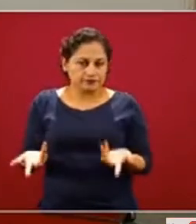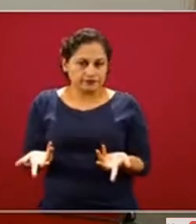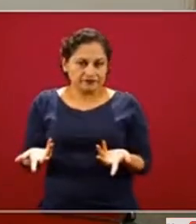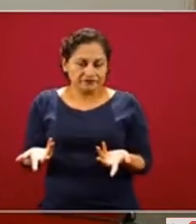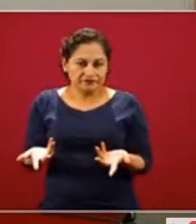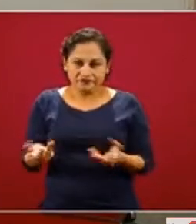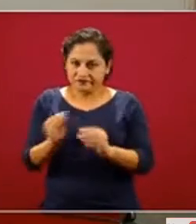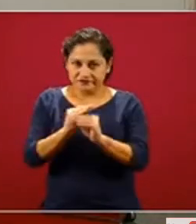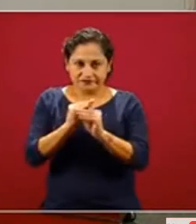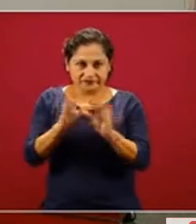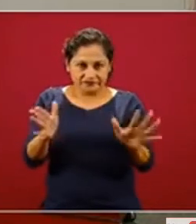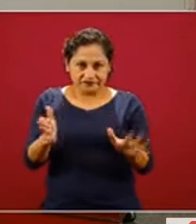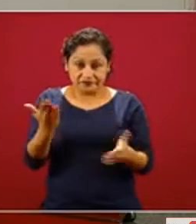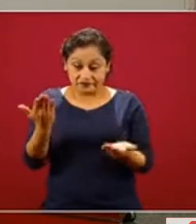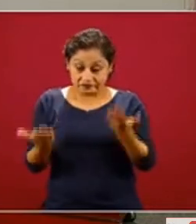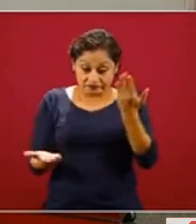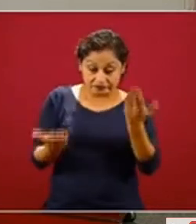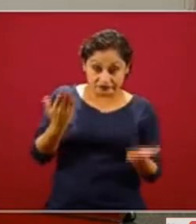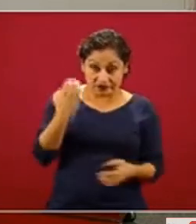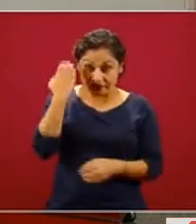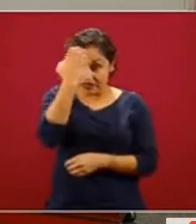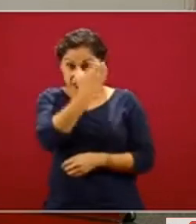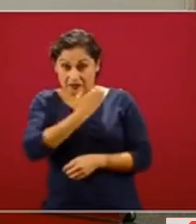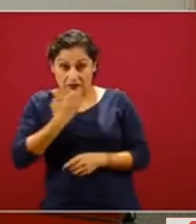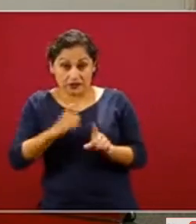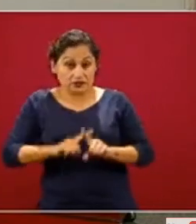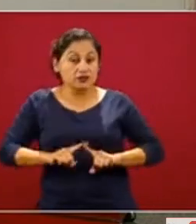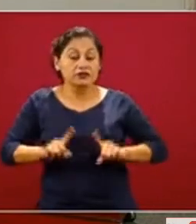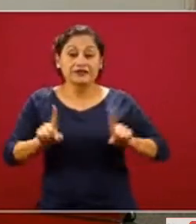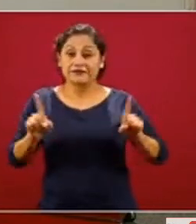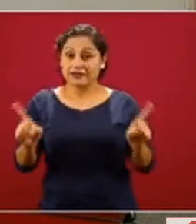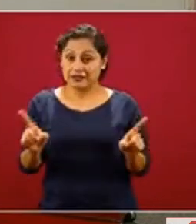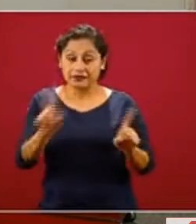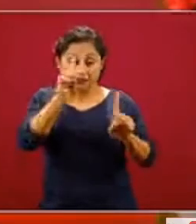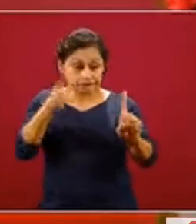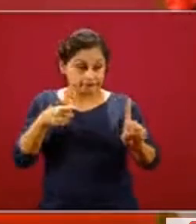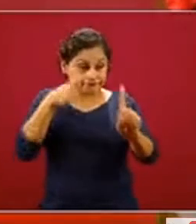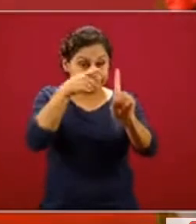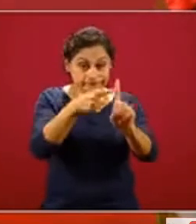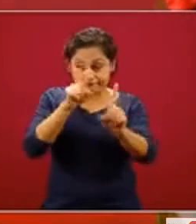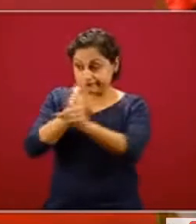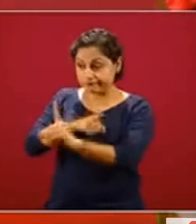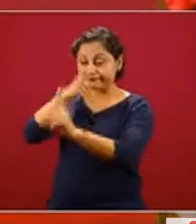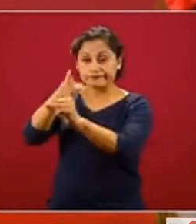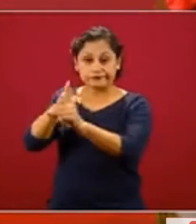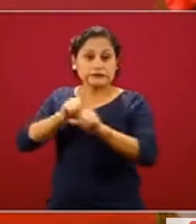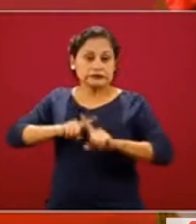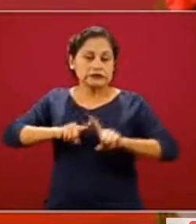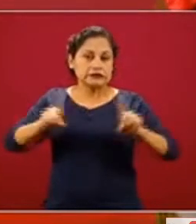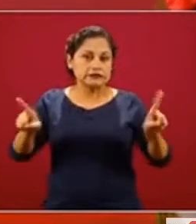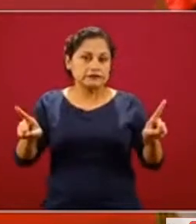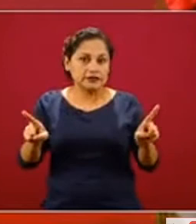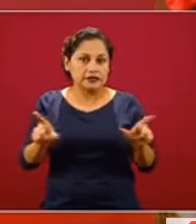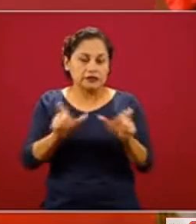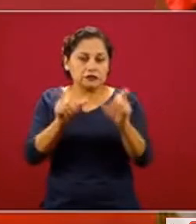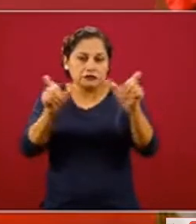luego, son diagnósticos que tienen un significado distinto, no lo voy a calificar de alto, bajo, nada,